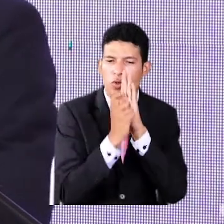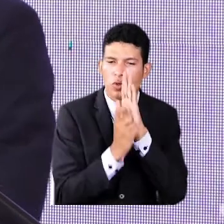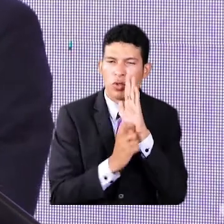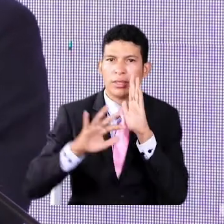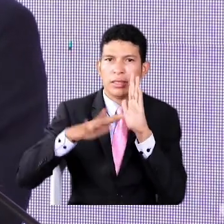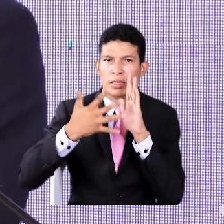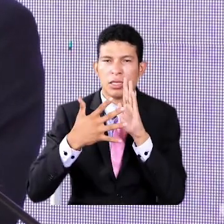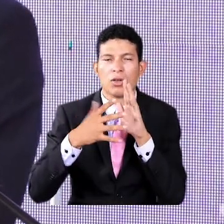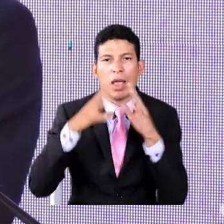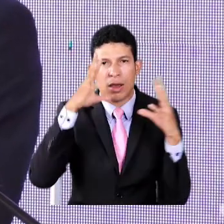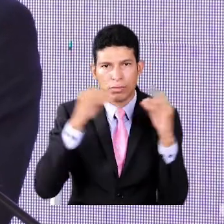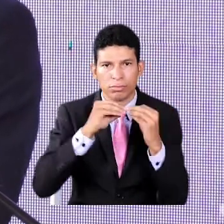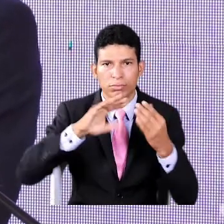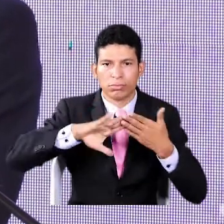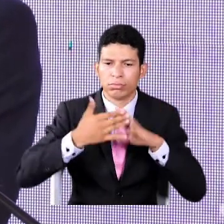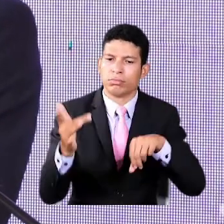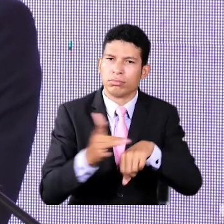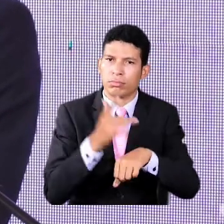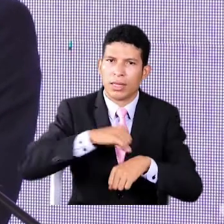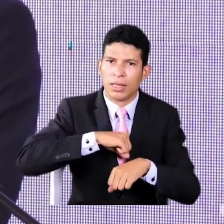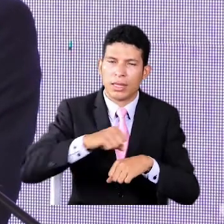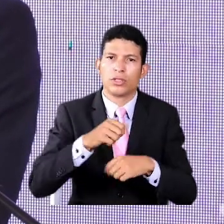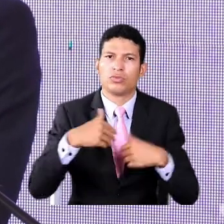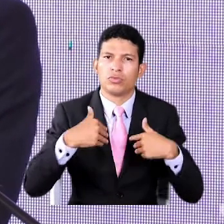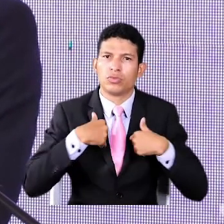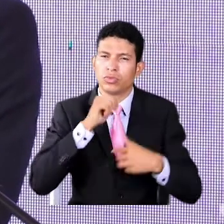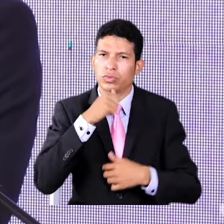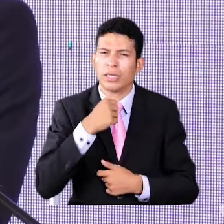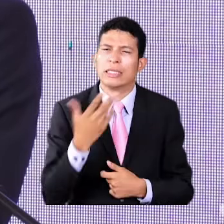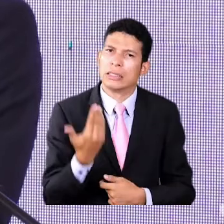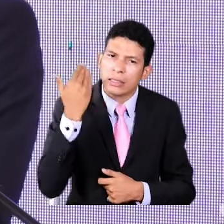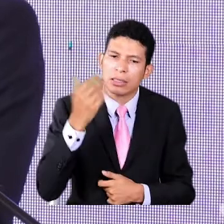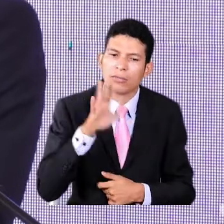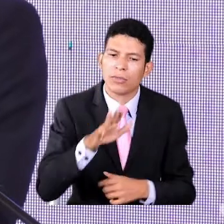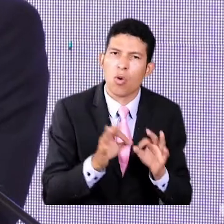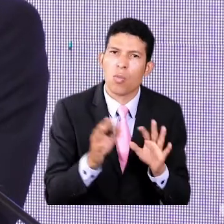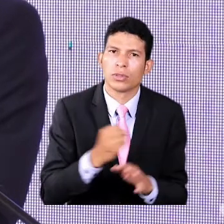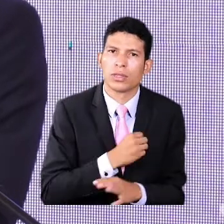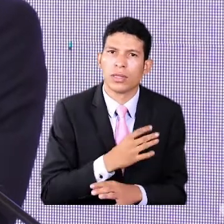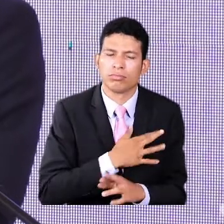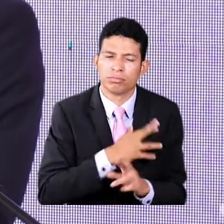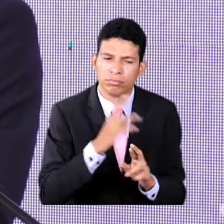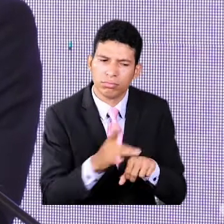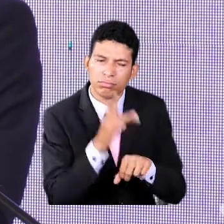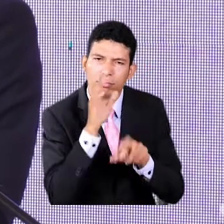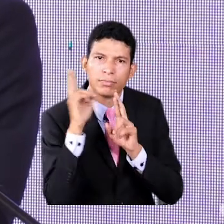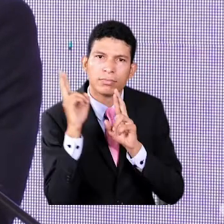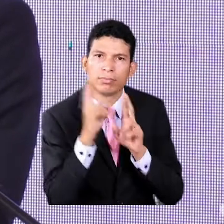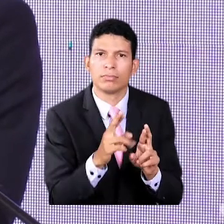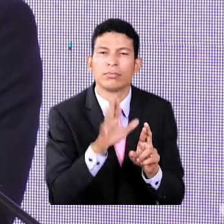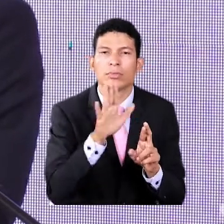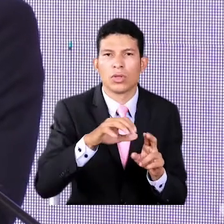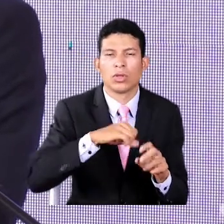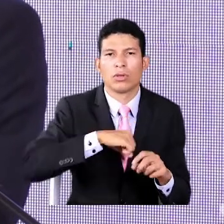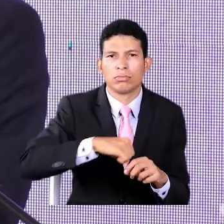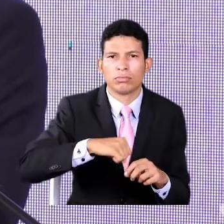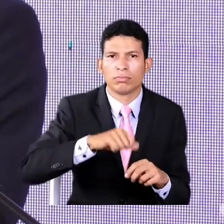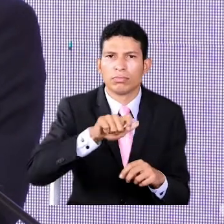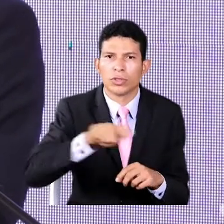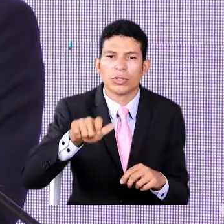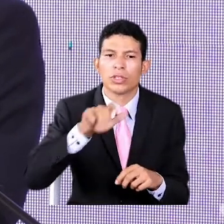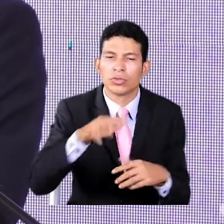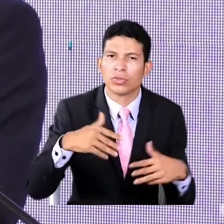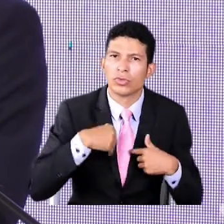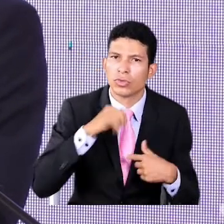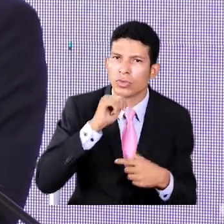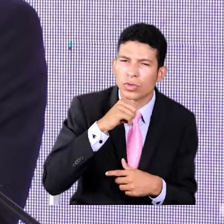para promover los derechos de las víctimas brindan una valiosa oportunidad para promover el reconocimiento de las violaciones de las víctimas de los daños